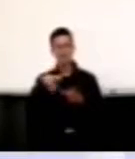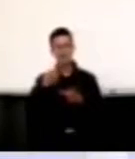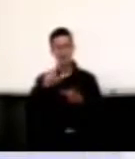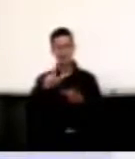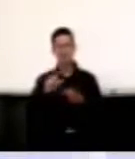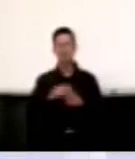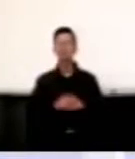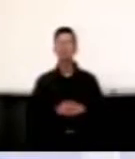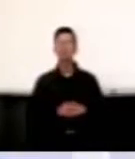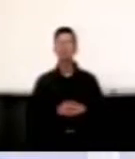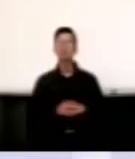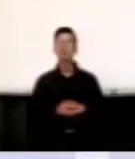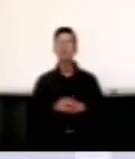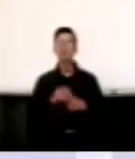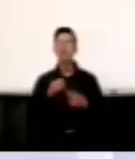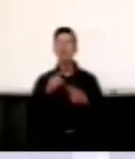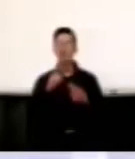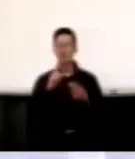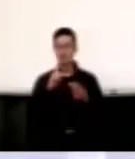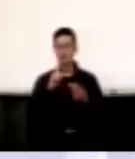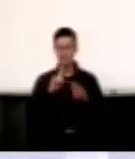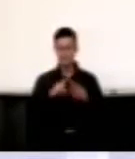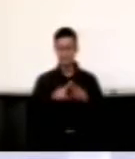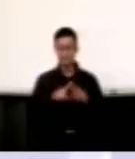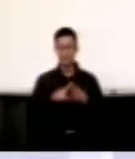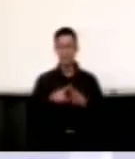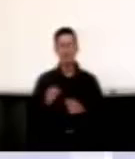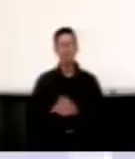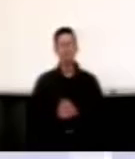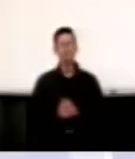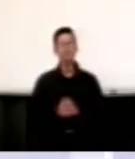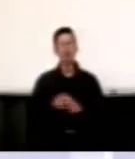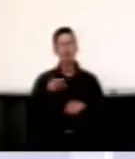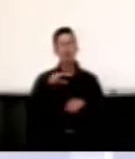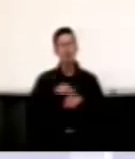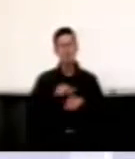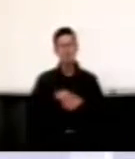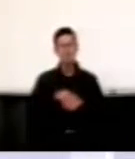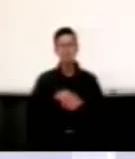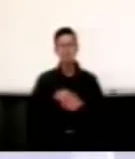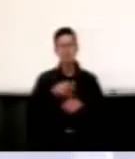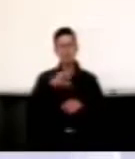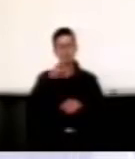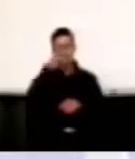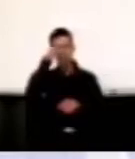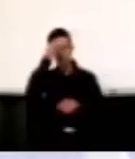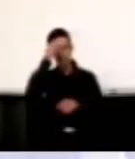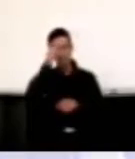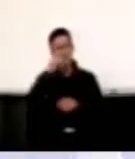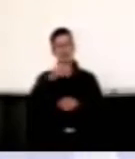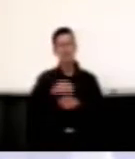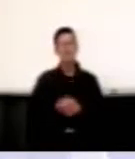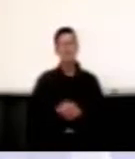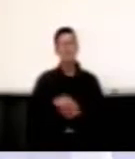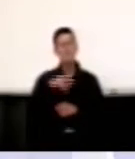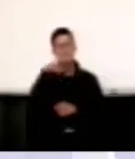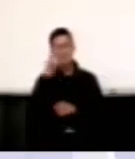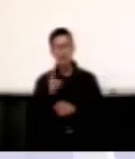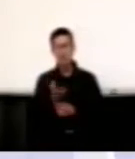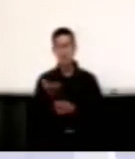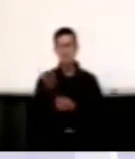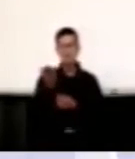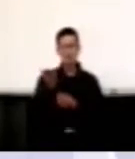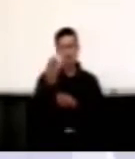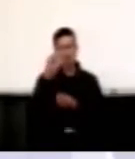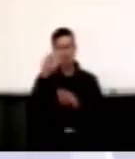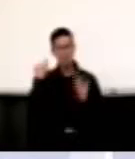El doctor León Ganatius es licenciado en Ciencias Políticas por la Universidad de los Andes, Mérida, Venezuela, y maestro en